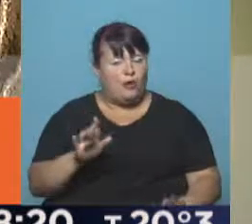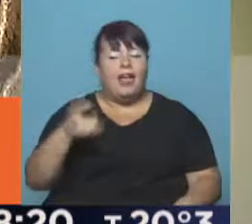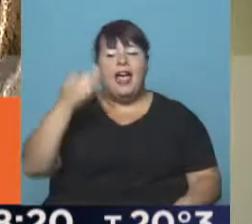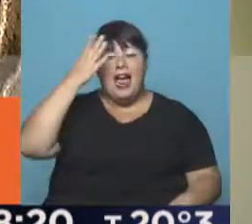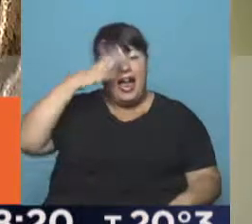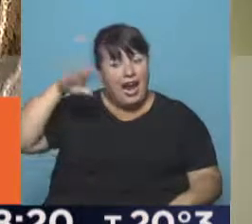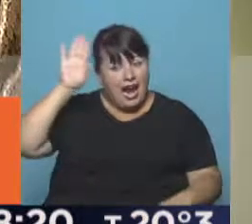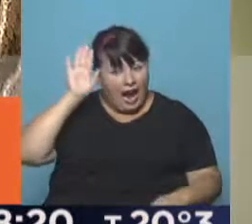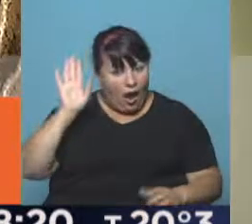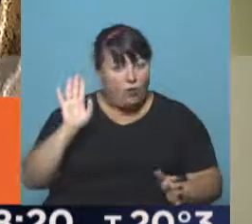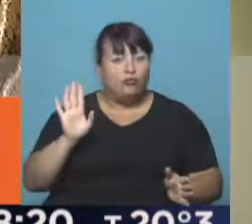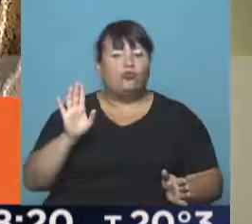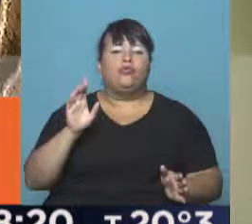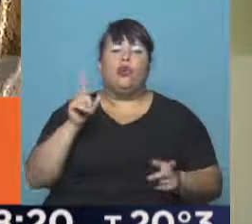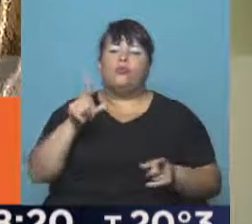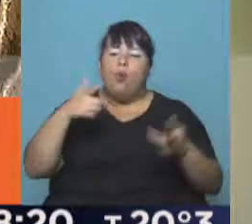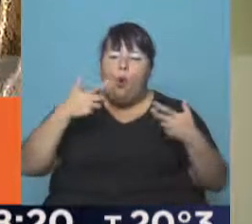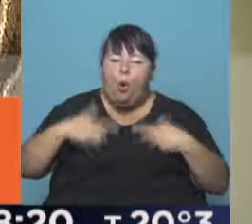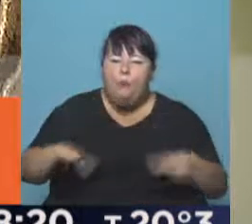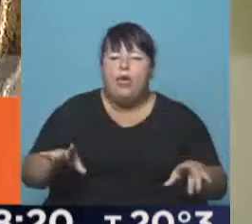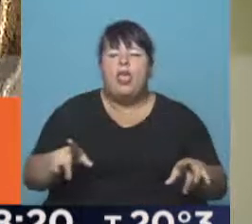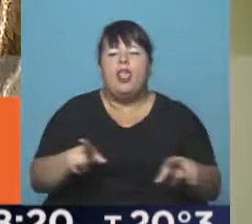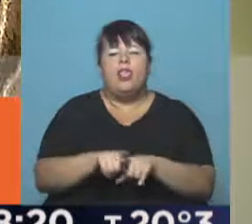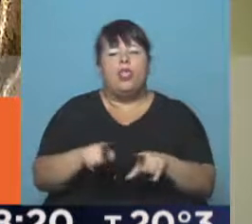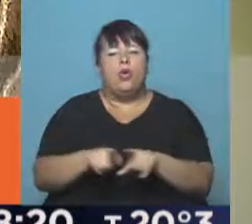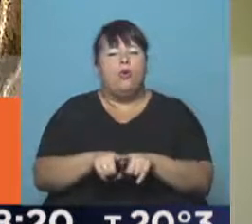gaucho en su humildad no se imagina lo que contribuye a conservar esas tradiciones